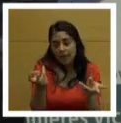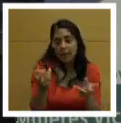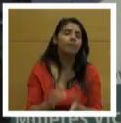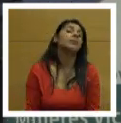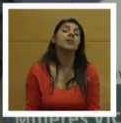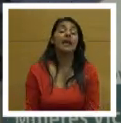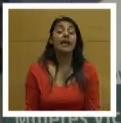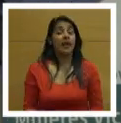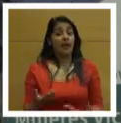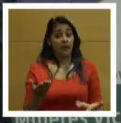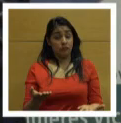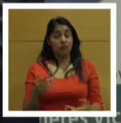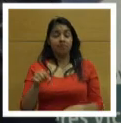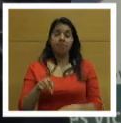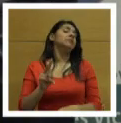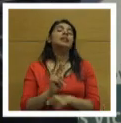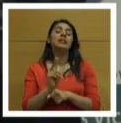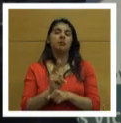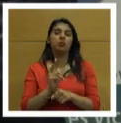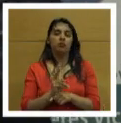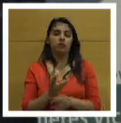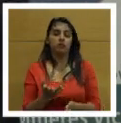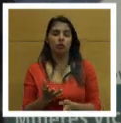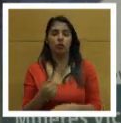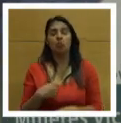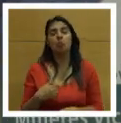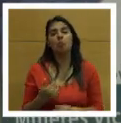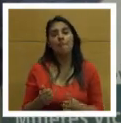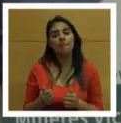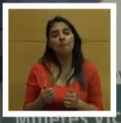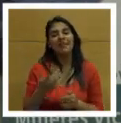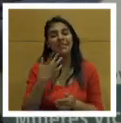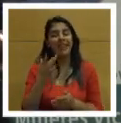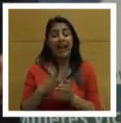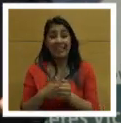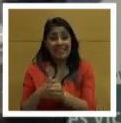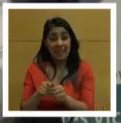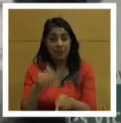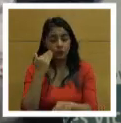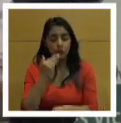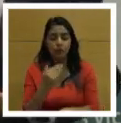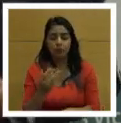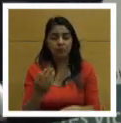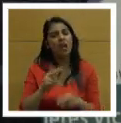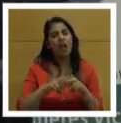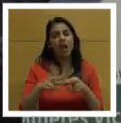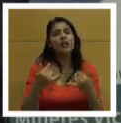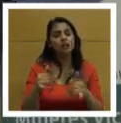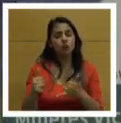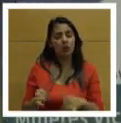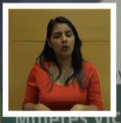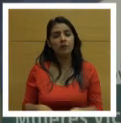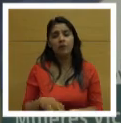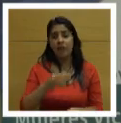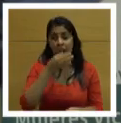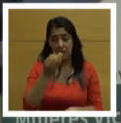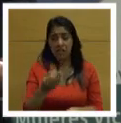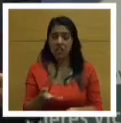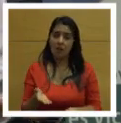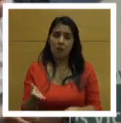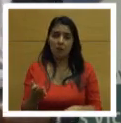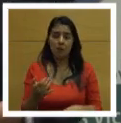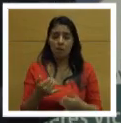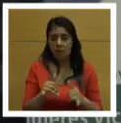Entonces, este profesor, en calidad de monitor de estos niños, introduce un juego. Y les dice que van a jugar a